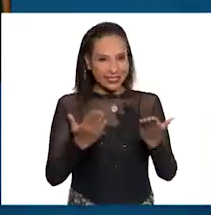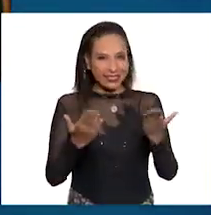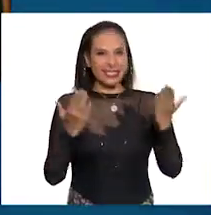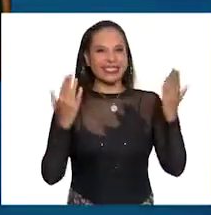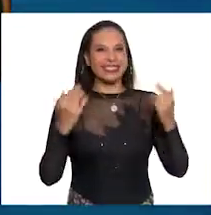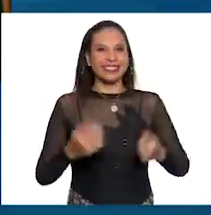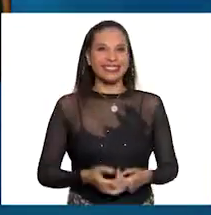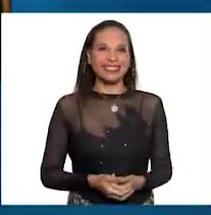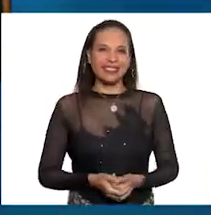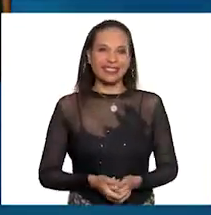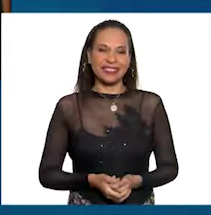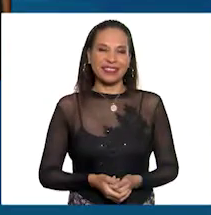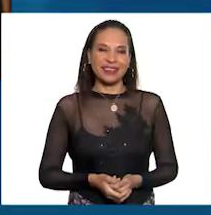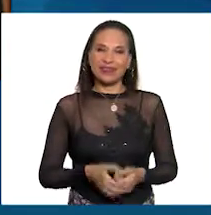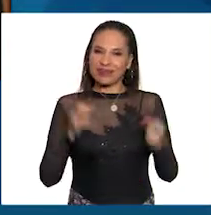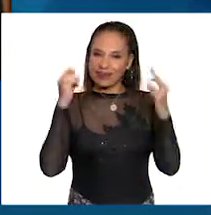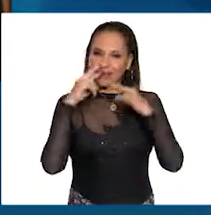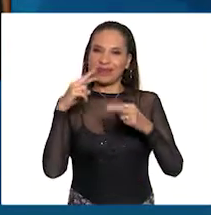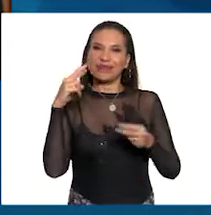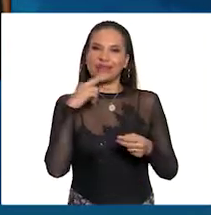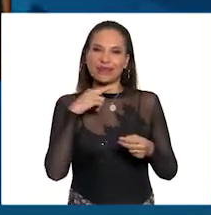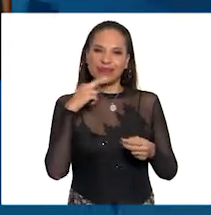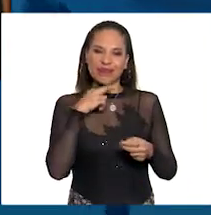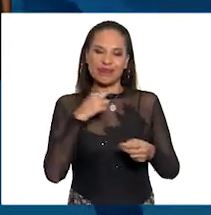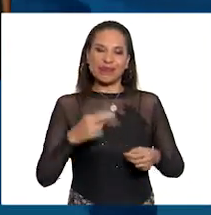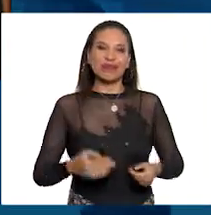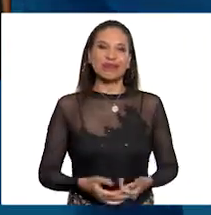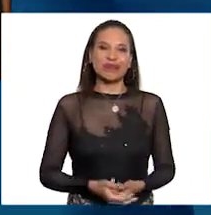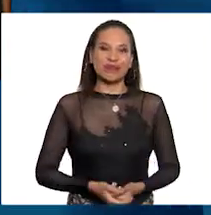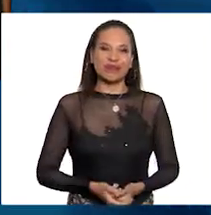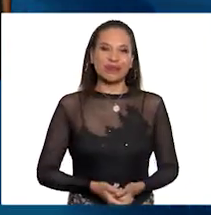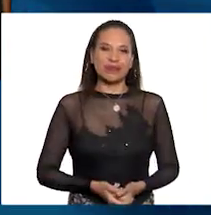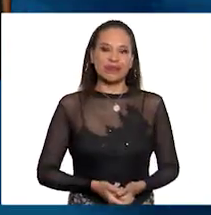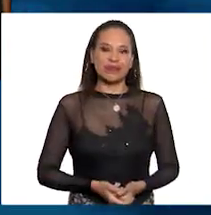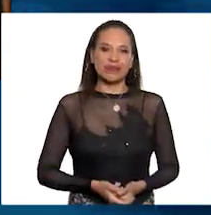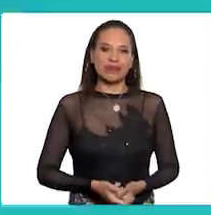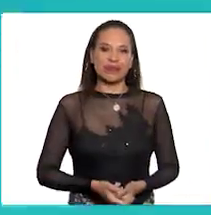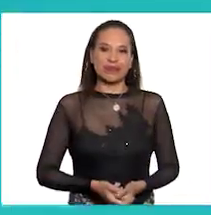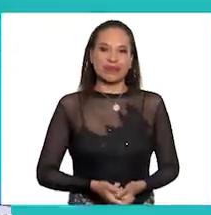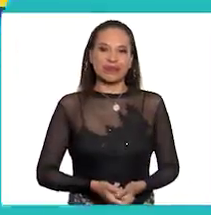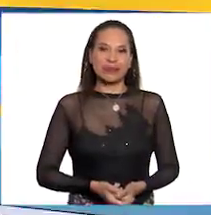¡Muy bien! ¡Nos vemos pronto!